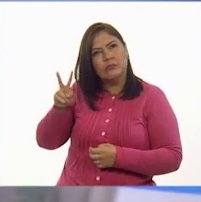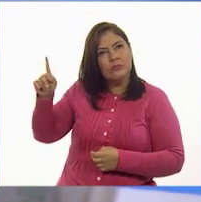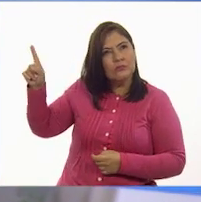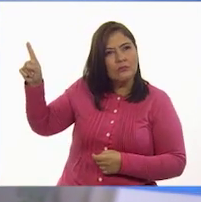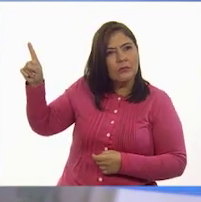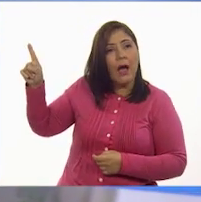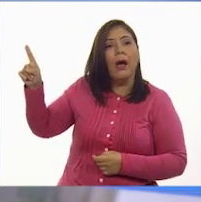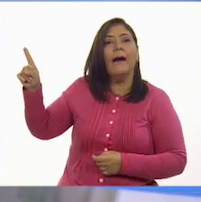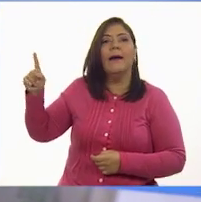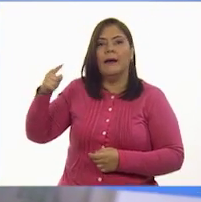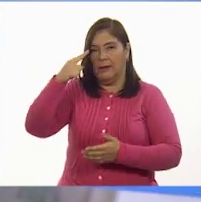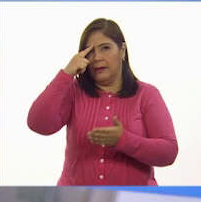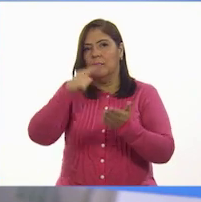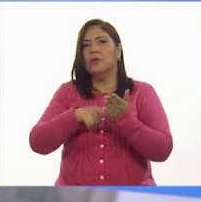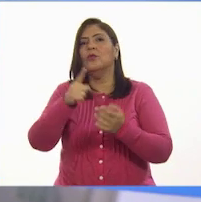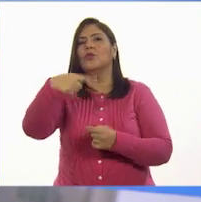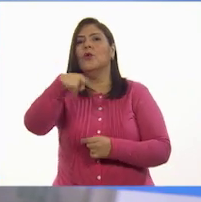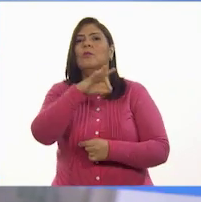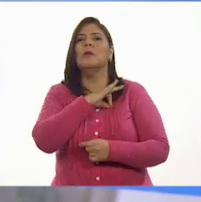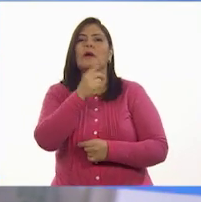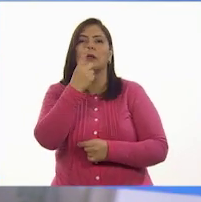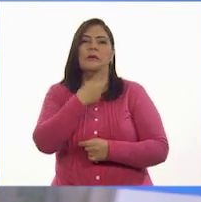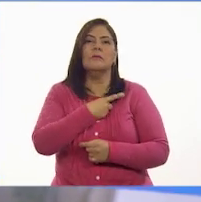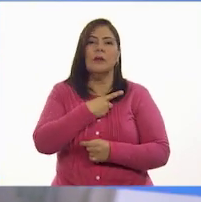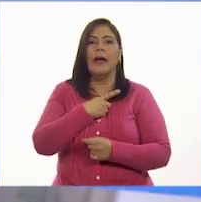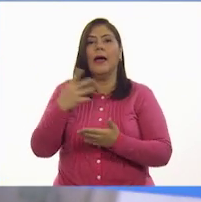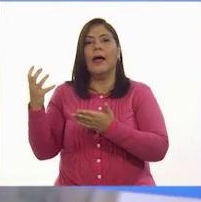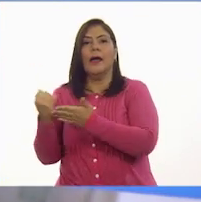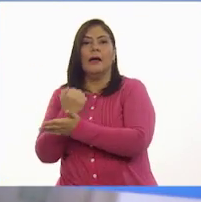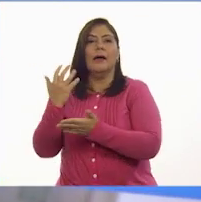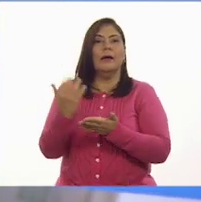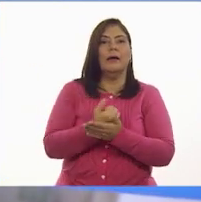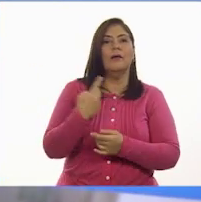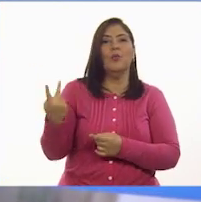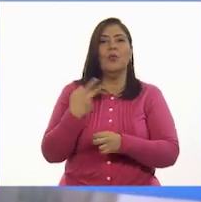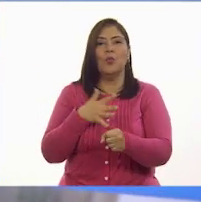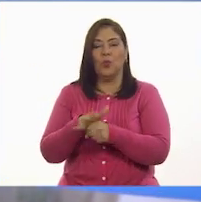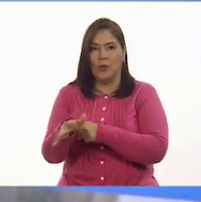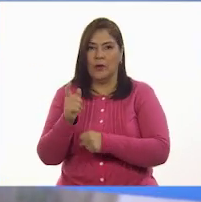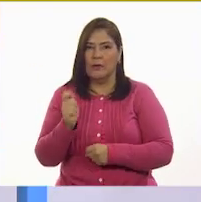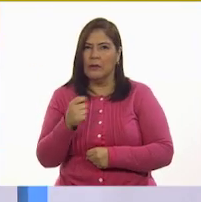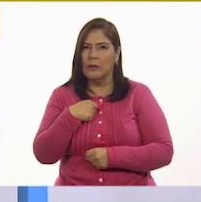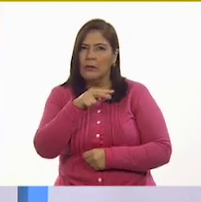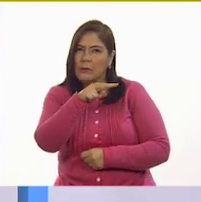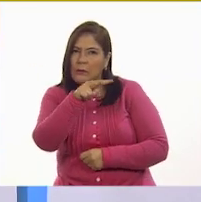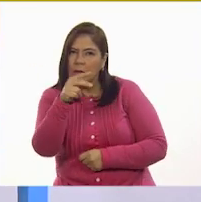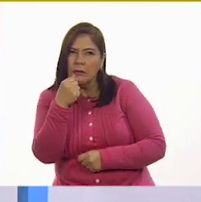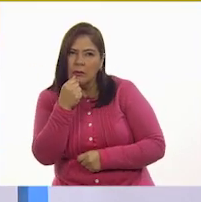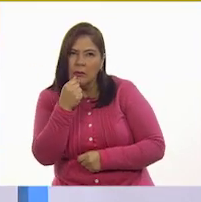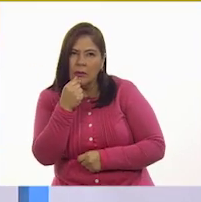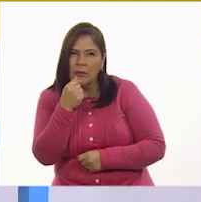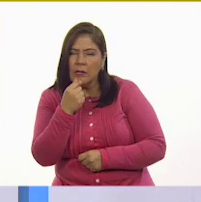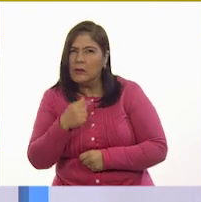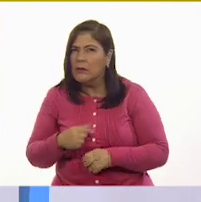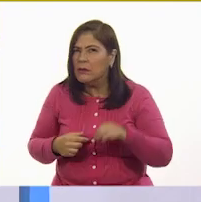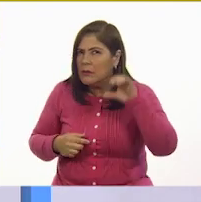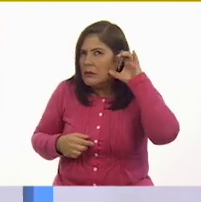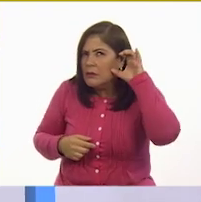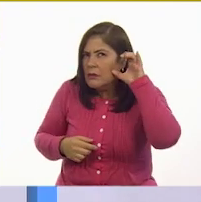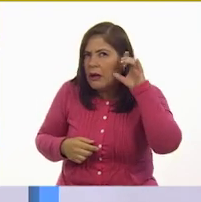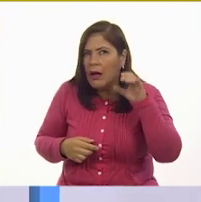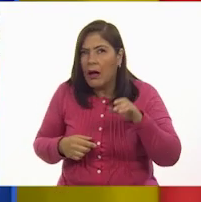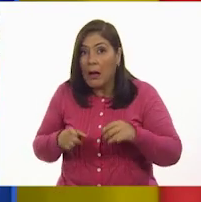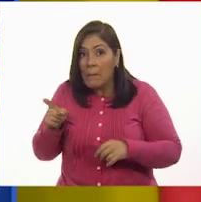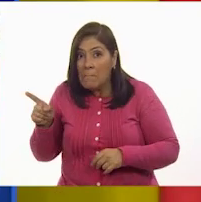Ahora sí, creo que me pueden decir quién ganó. Veo niños y escucho... ¡Ay! ¿Pili? Unos están diciendo ¿Pili?